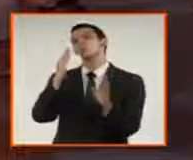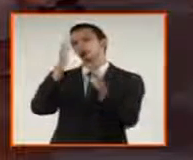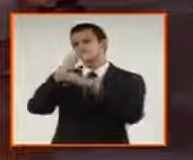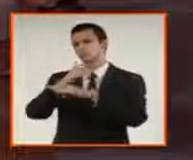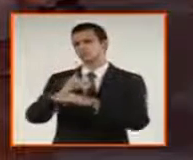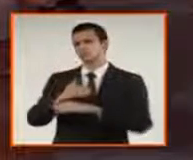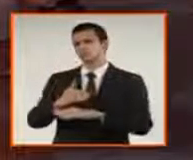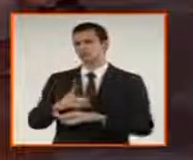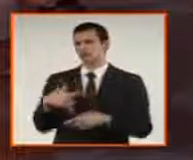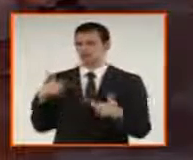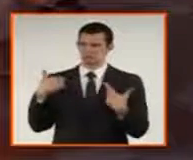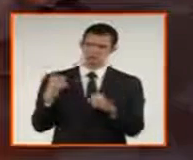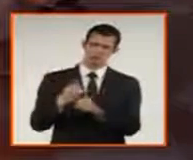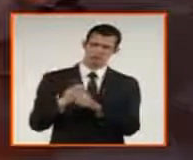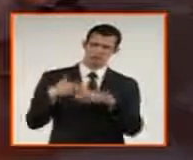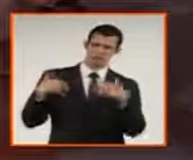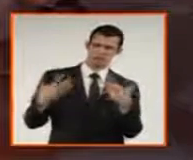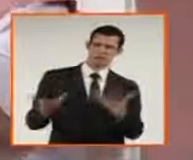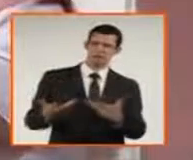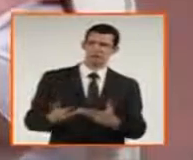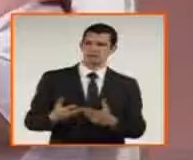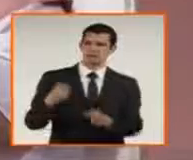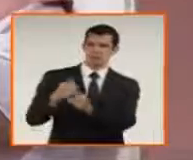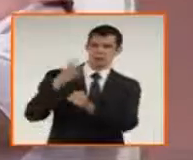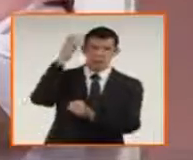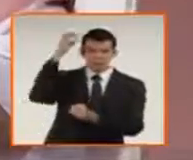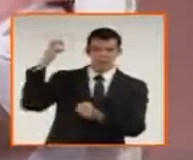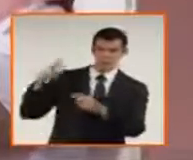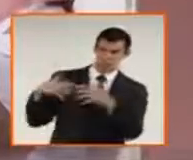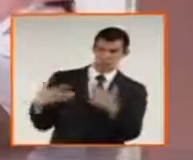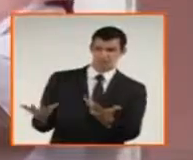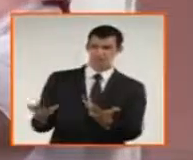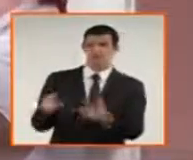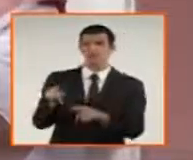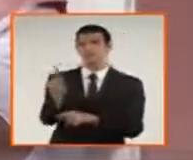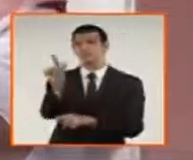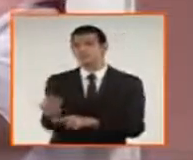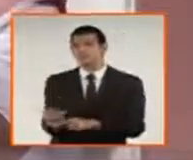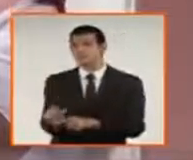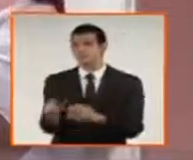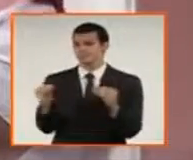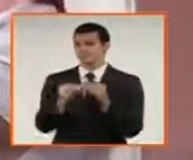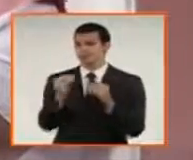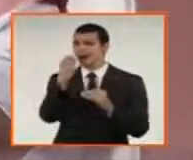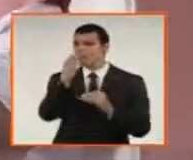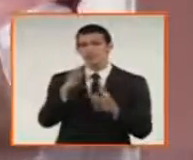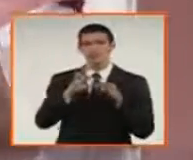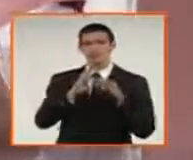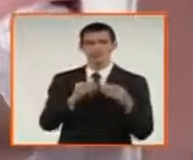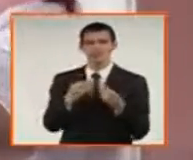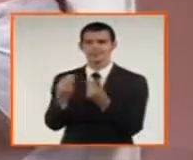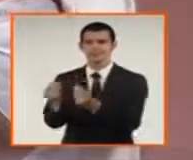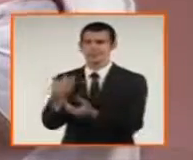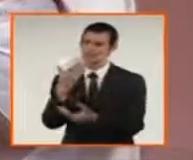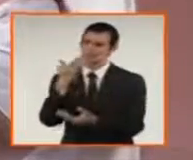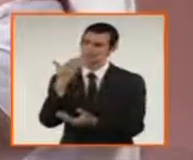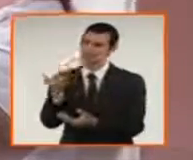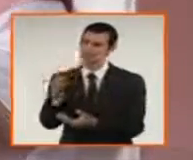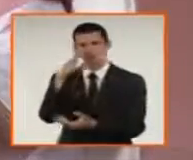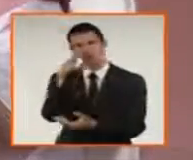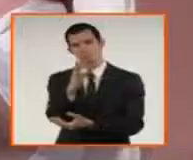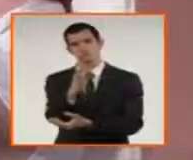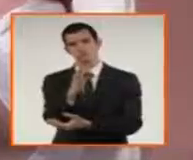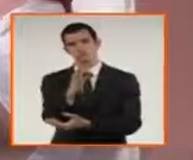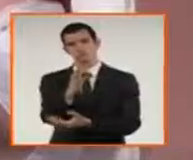opción de exclusión, porque recordemos que este es el código también de la solidaridad. Y si cuando yo fui